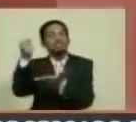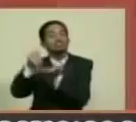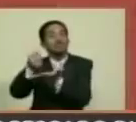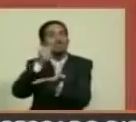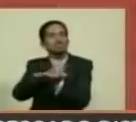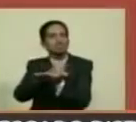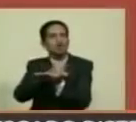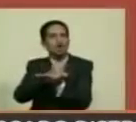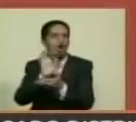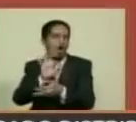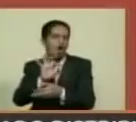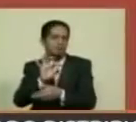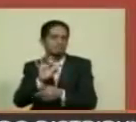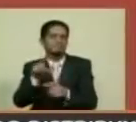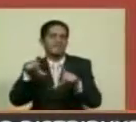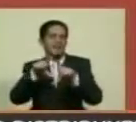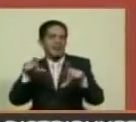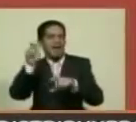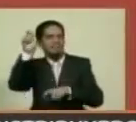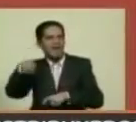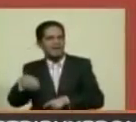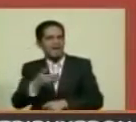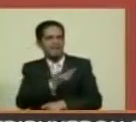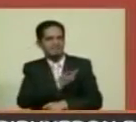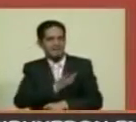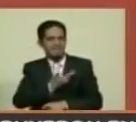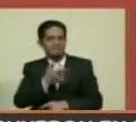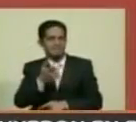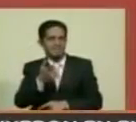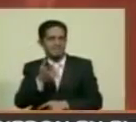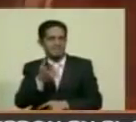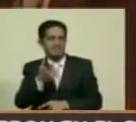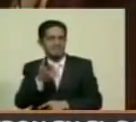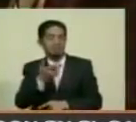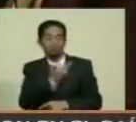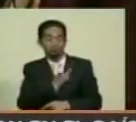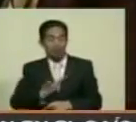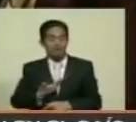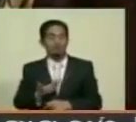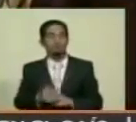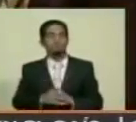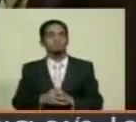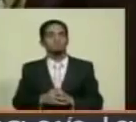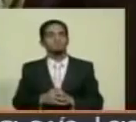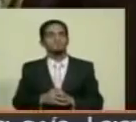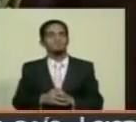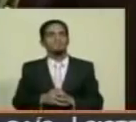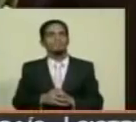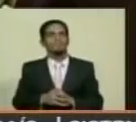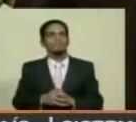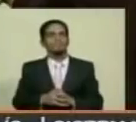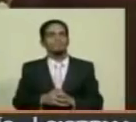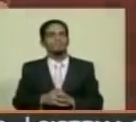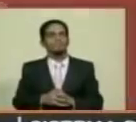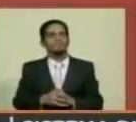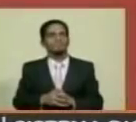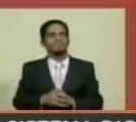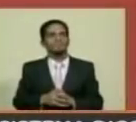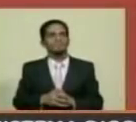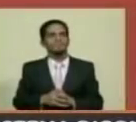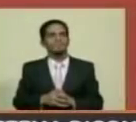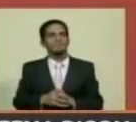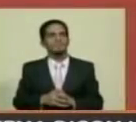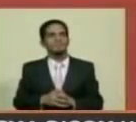la tarjeta de crédito de su socio, y eso sale de la investigación producto de la detención de este señor Wilder Anderson